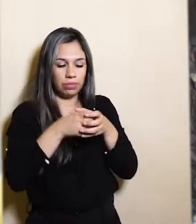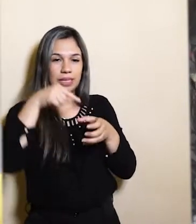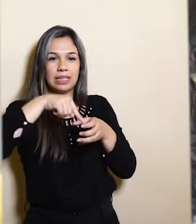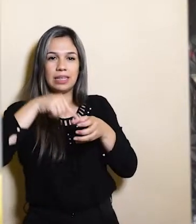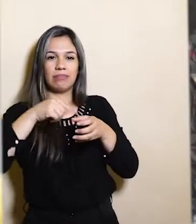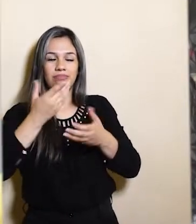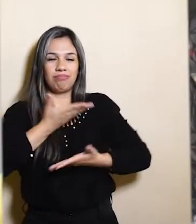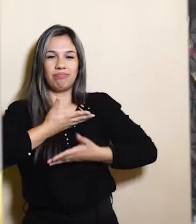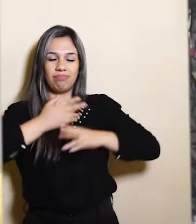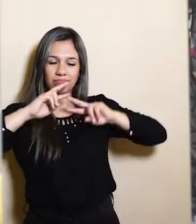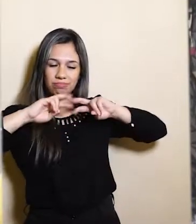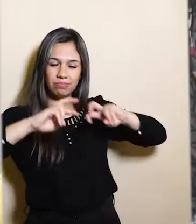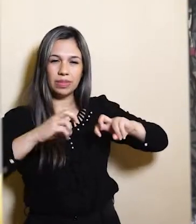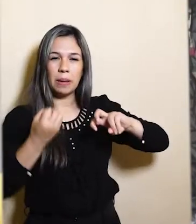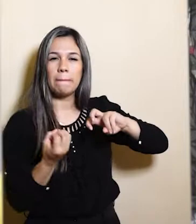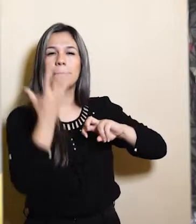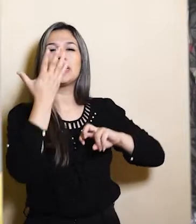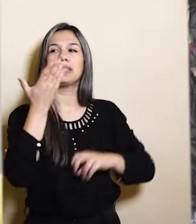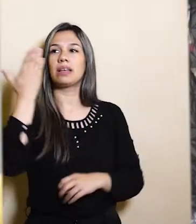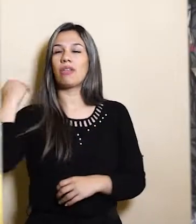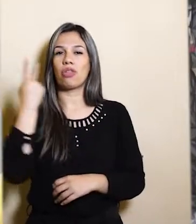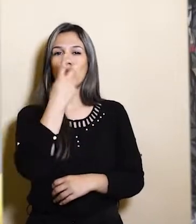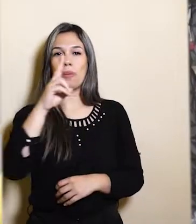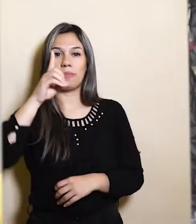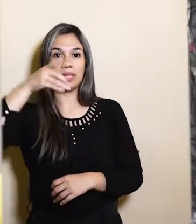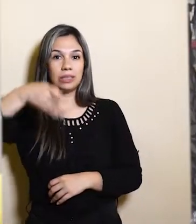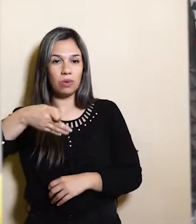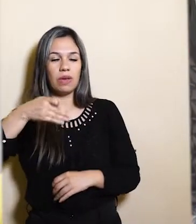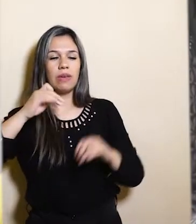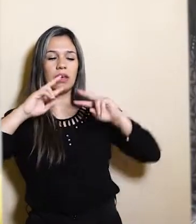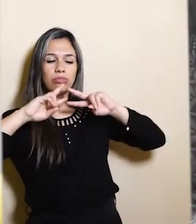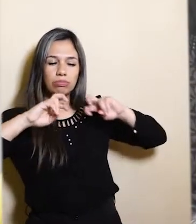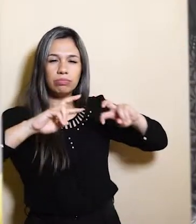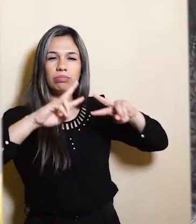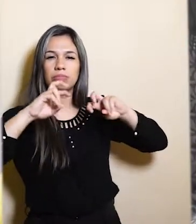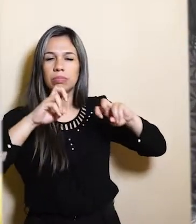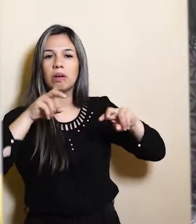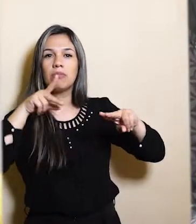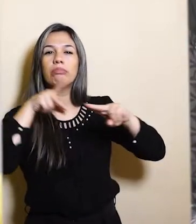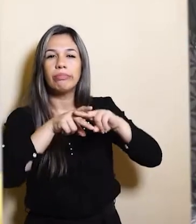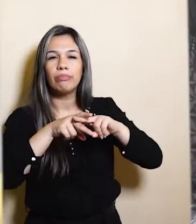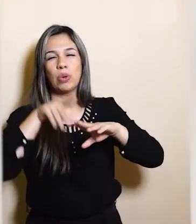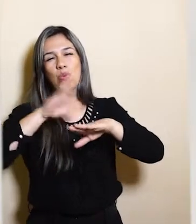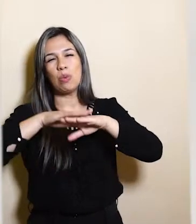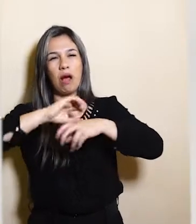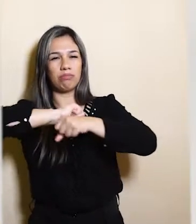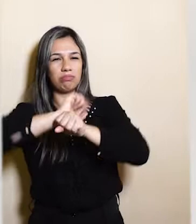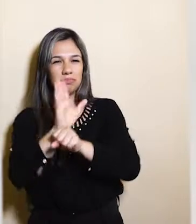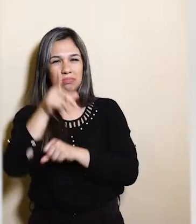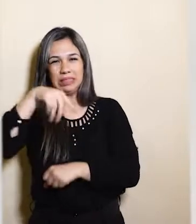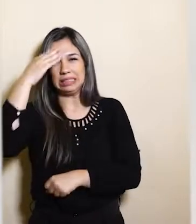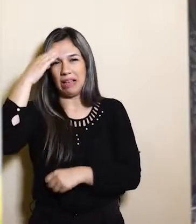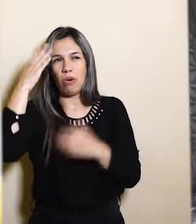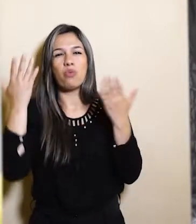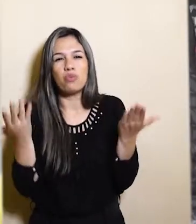esta investigación desde el año 2019, investigación que se ve pausada por la pandemia de COVID-19, que nos